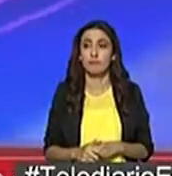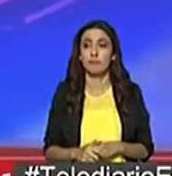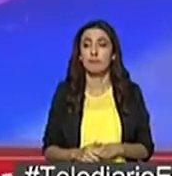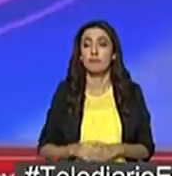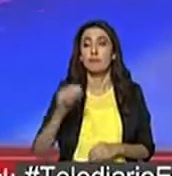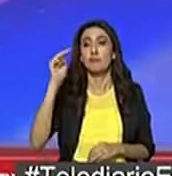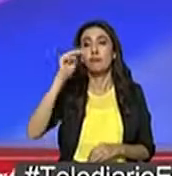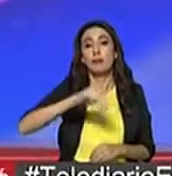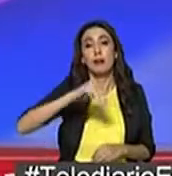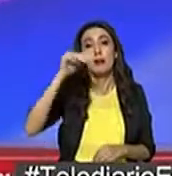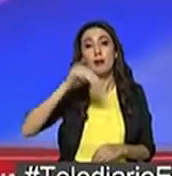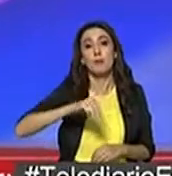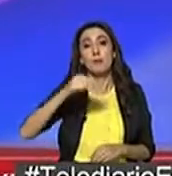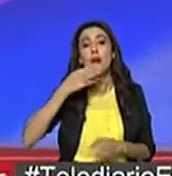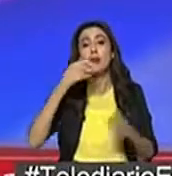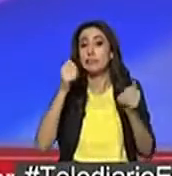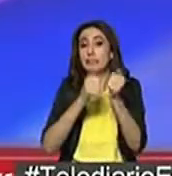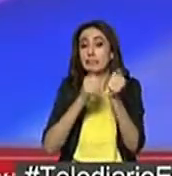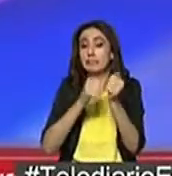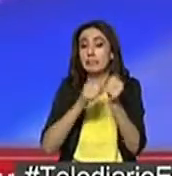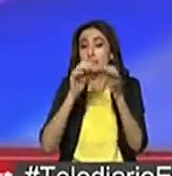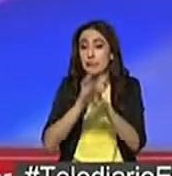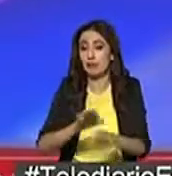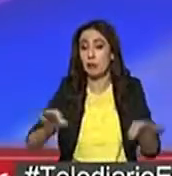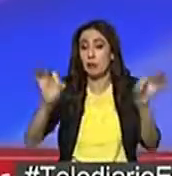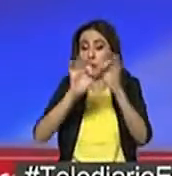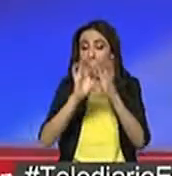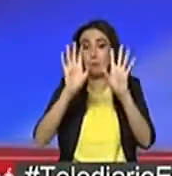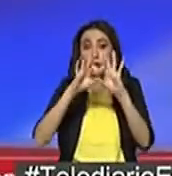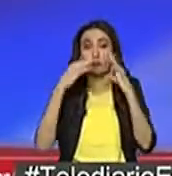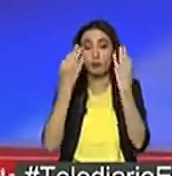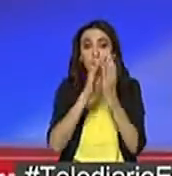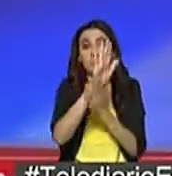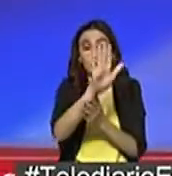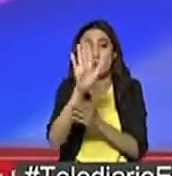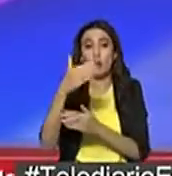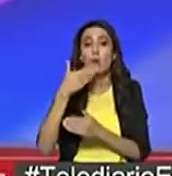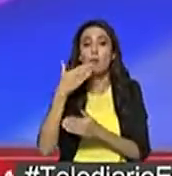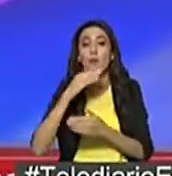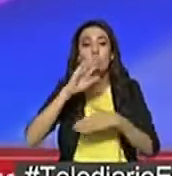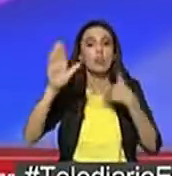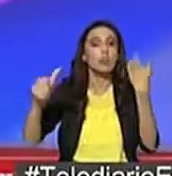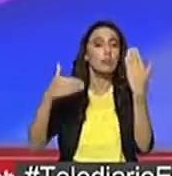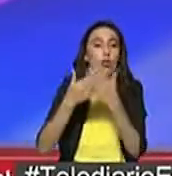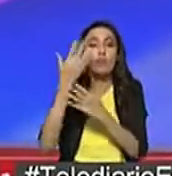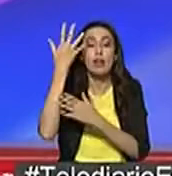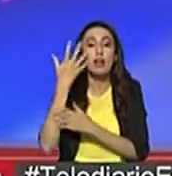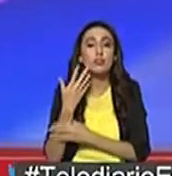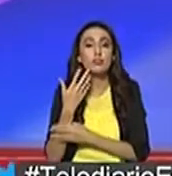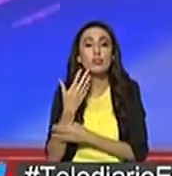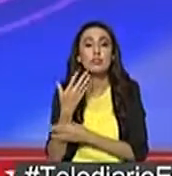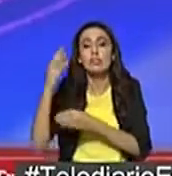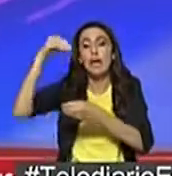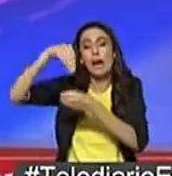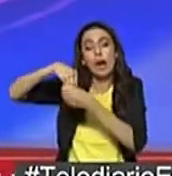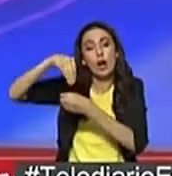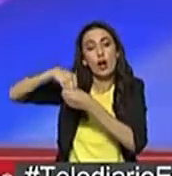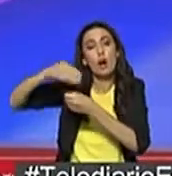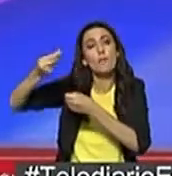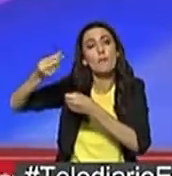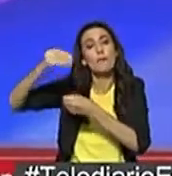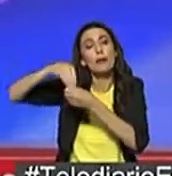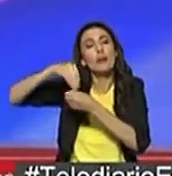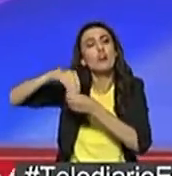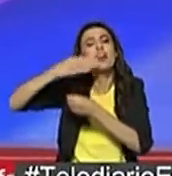este martes, Más Cerca, pensando en ustedes que son nuestra familia, presentará a diario la Bolsa de Empleo. Les invitamos a conocer de